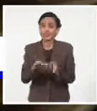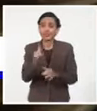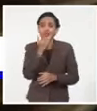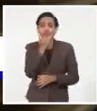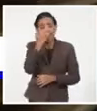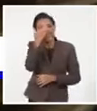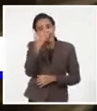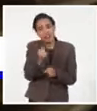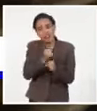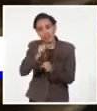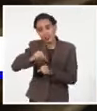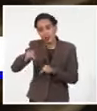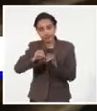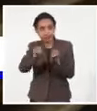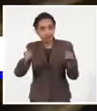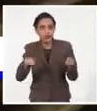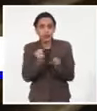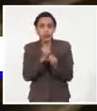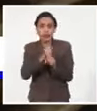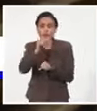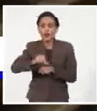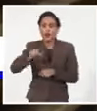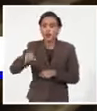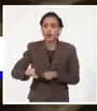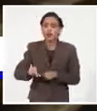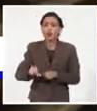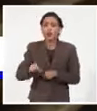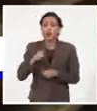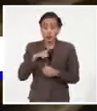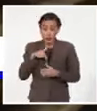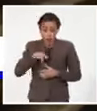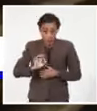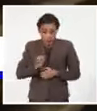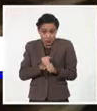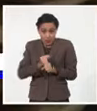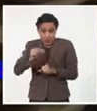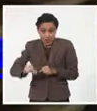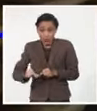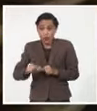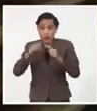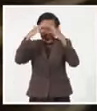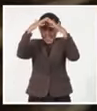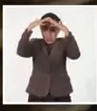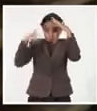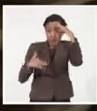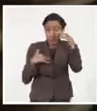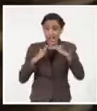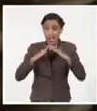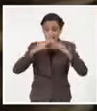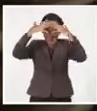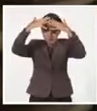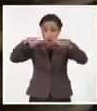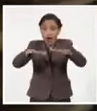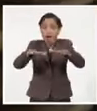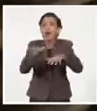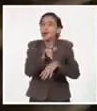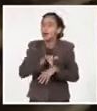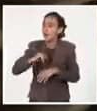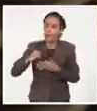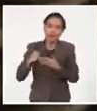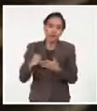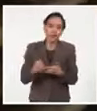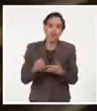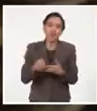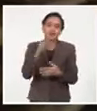convocó, incluso trabajadores que se les llevó el ciclón, el techo, se los incorporaron a la recuperación del tabaco.